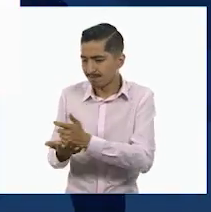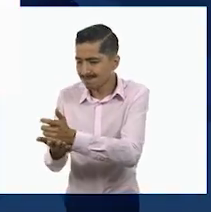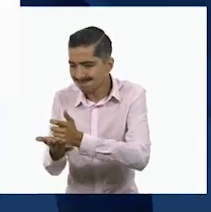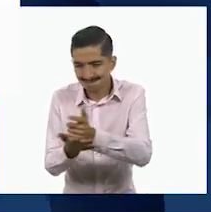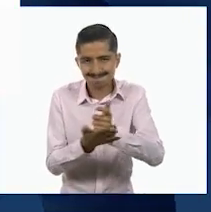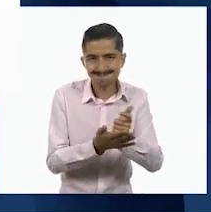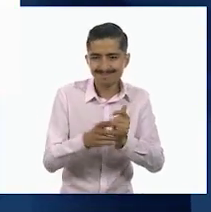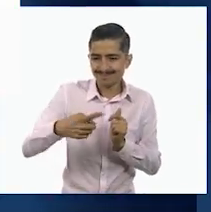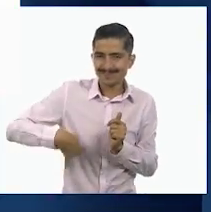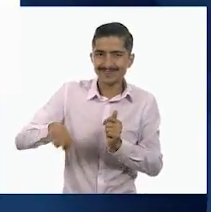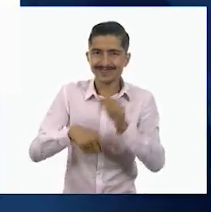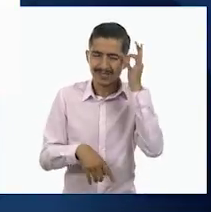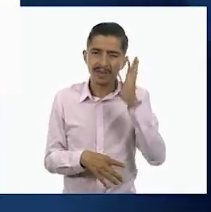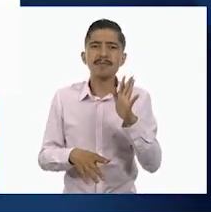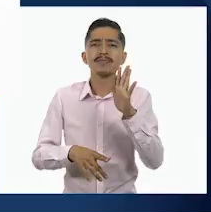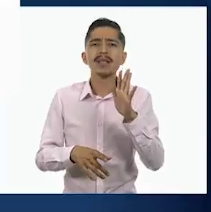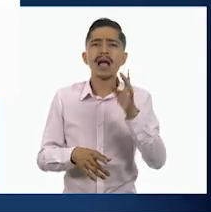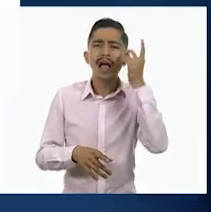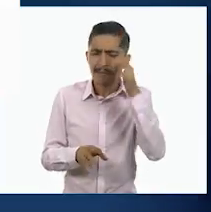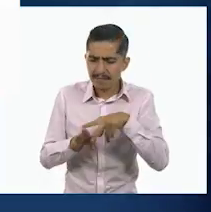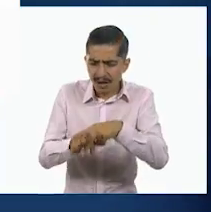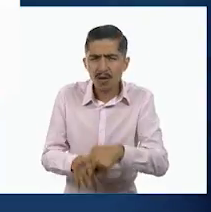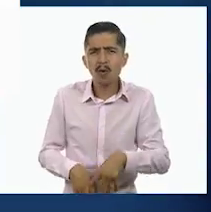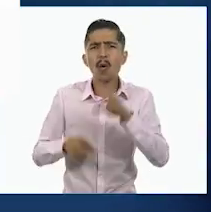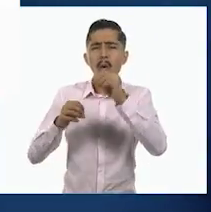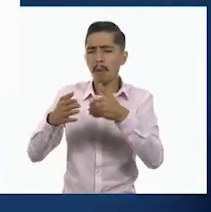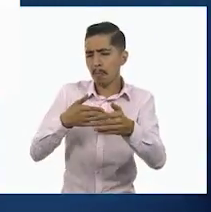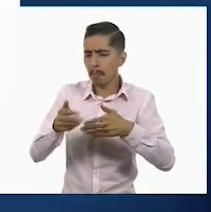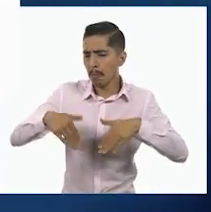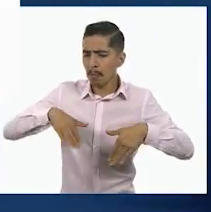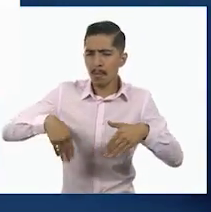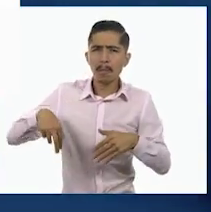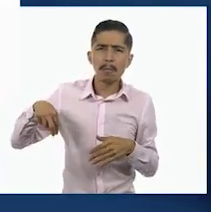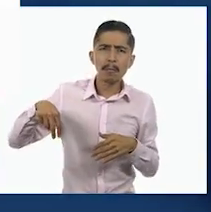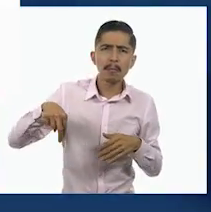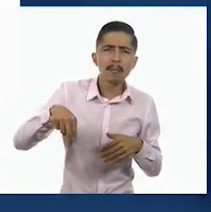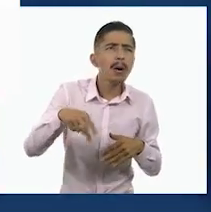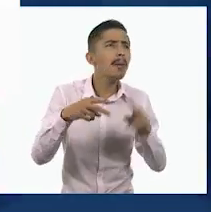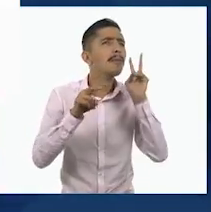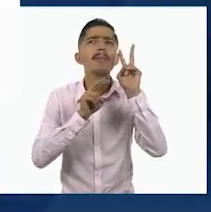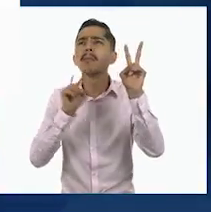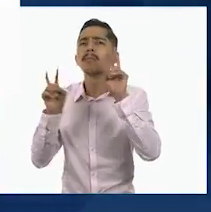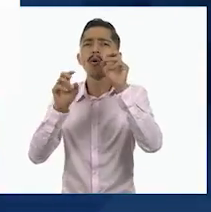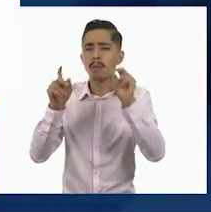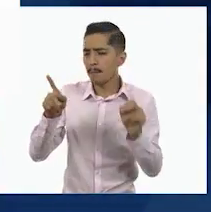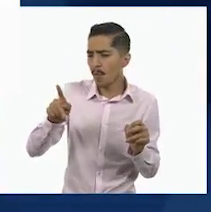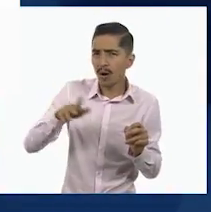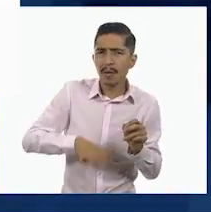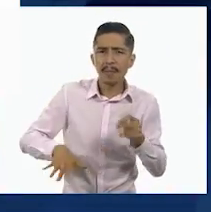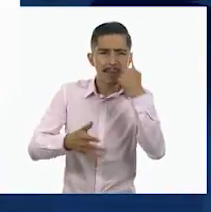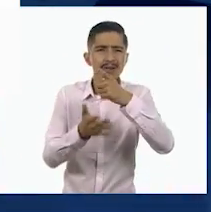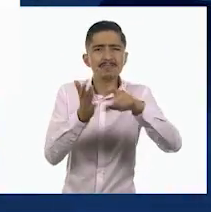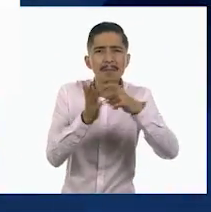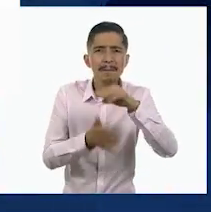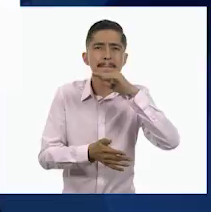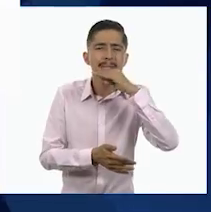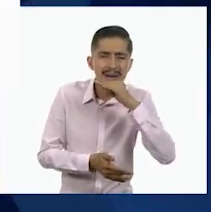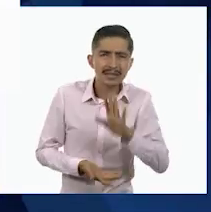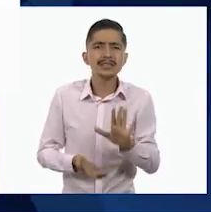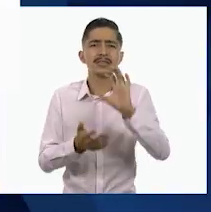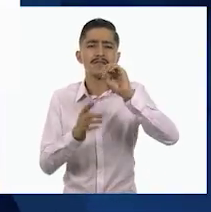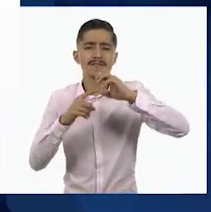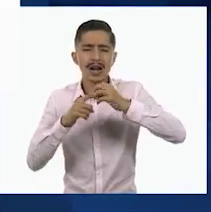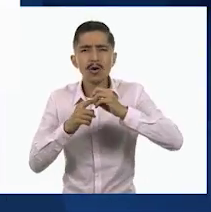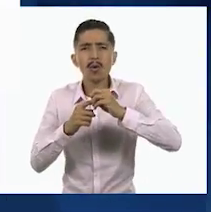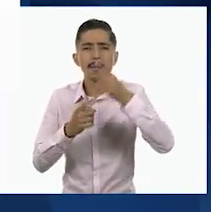astros. A caballo, a pie, recorría el campo vigilando la nacencia o iba al pueblo para comprar maíz, frijol y otras